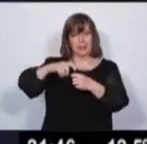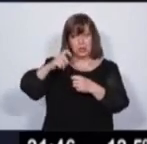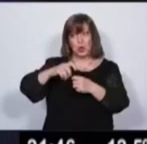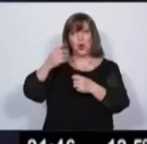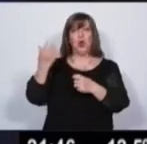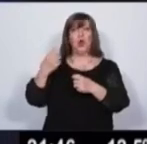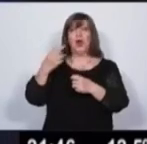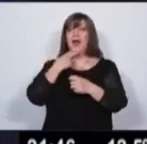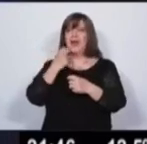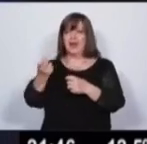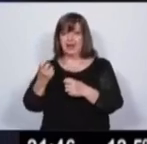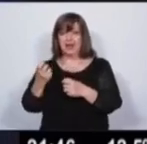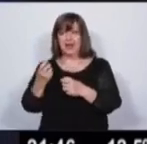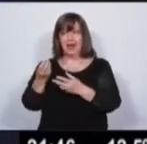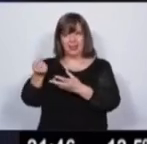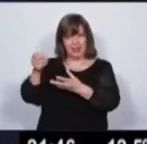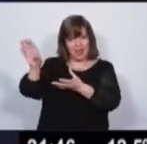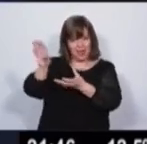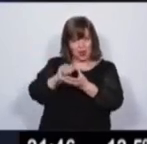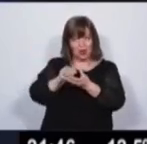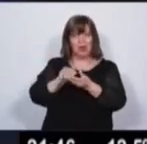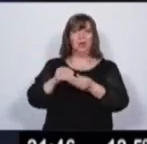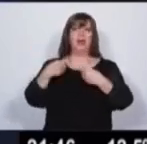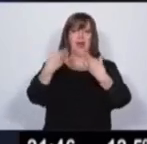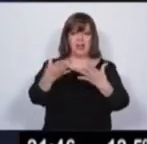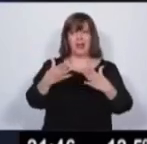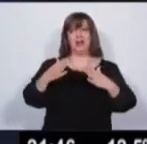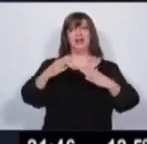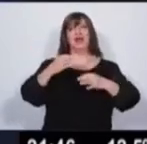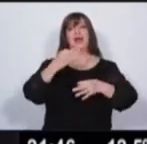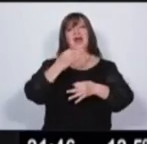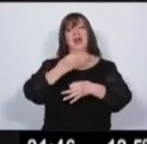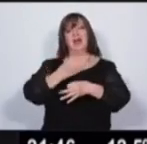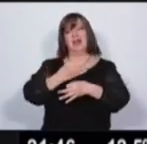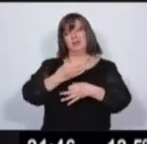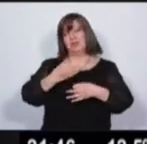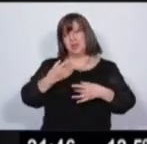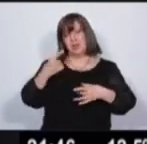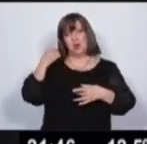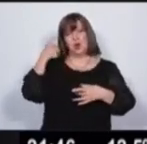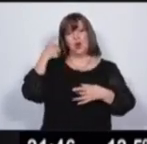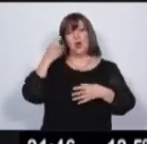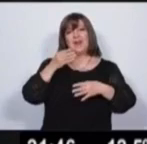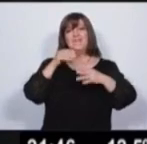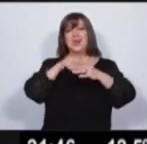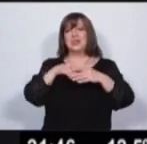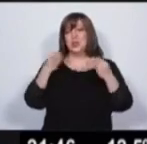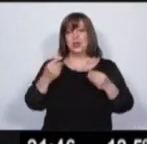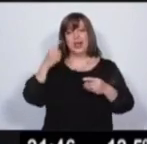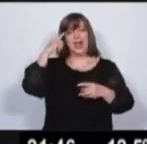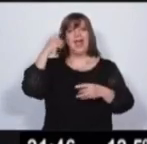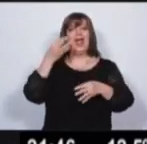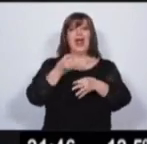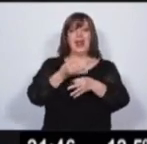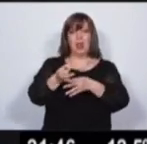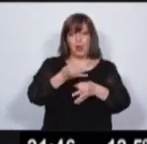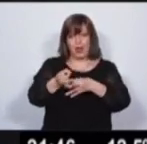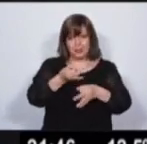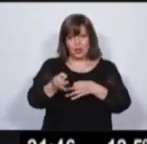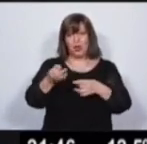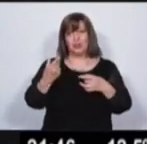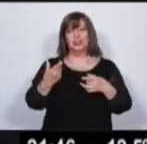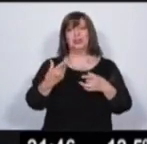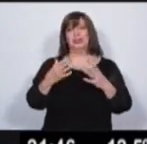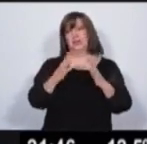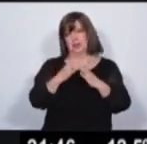energía para poder financiar la obra pública y la inversión educativa Gracias Jiménez momento de escuchar a Omar